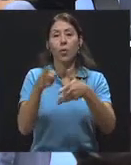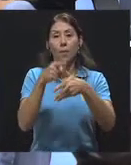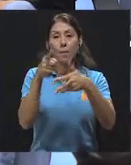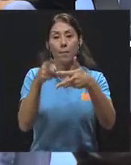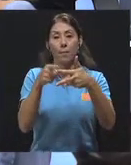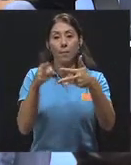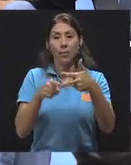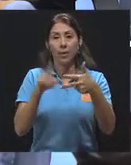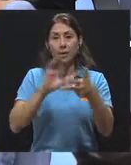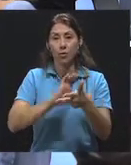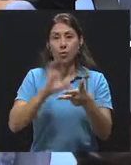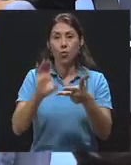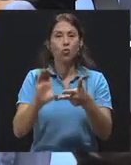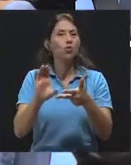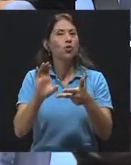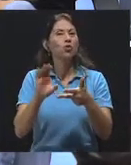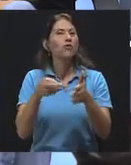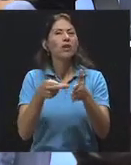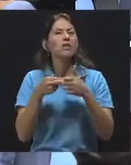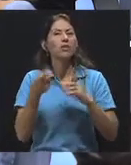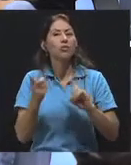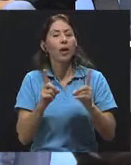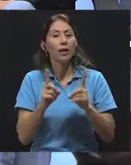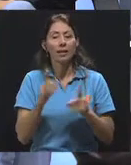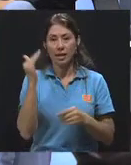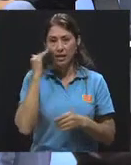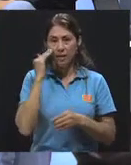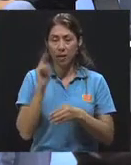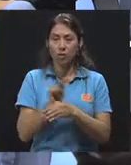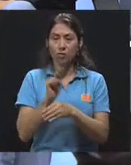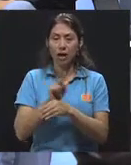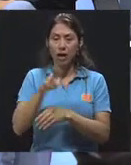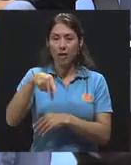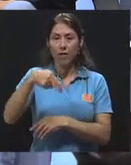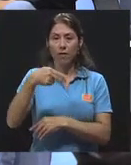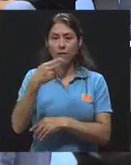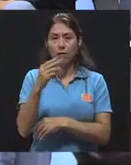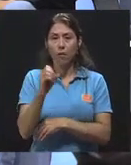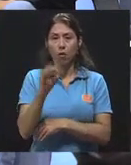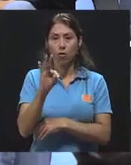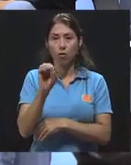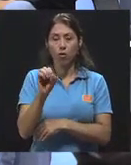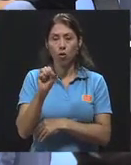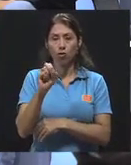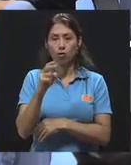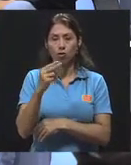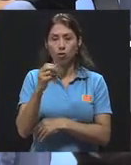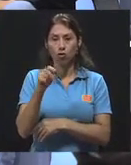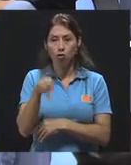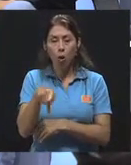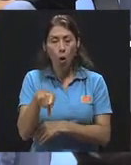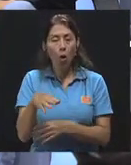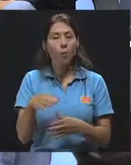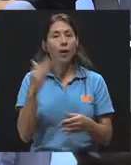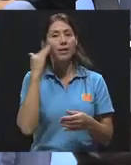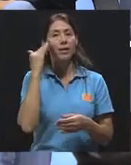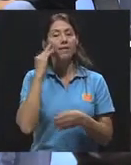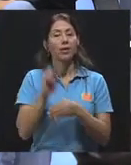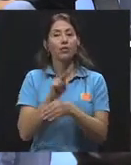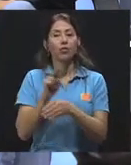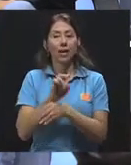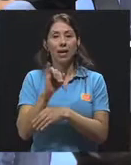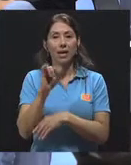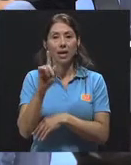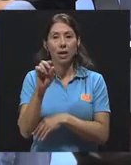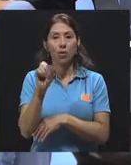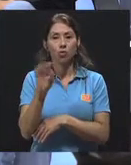cursos, saber usar Photoshop, ajá, por ejemplo, Illustrator. Para el curso de producción, saber usar Excel. O sea,